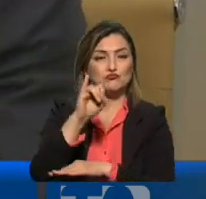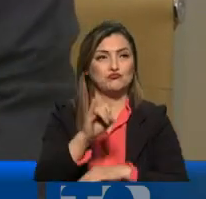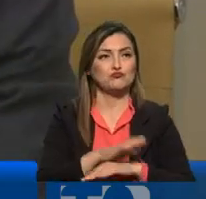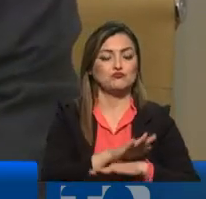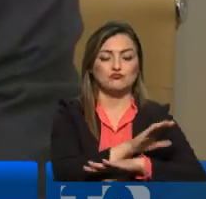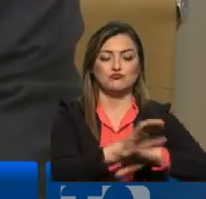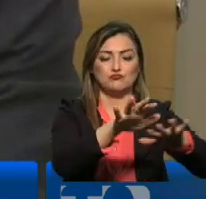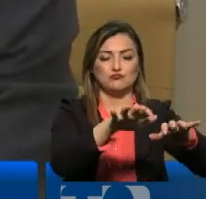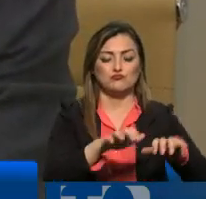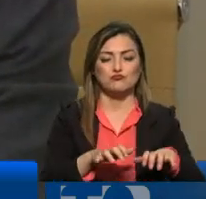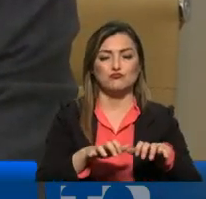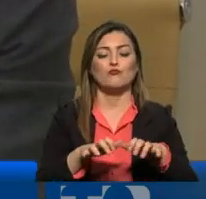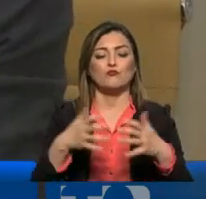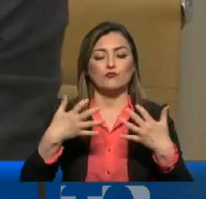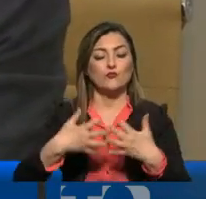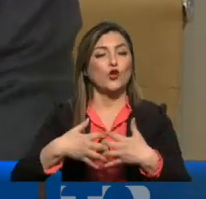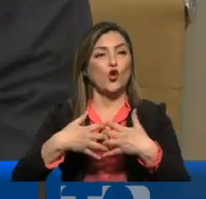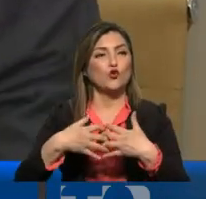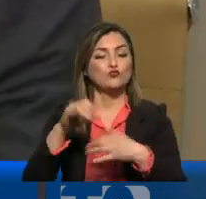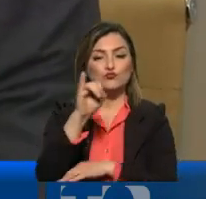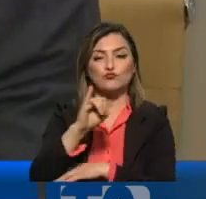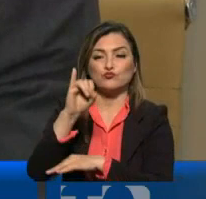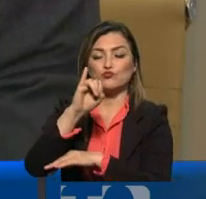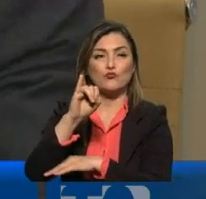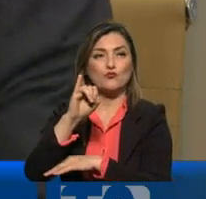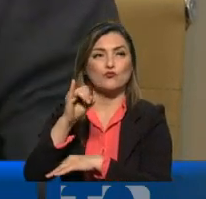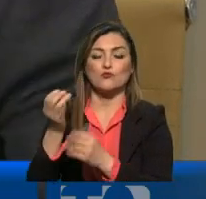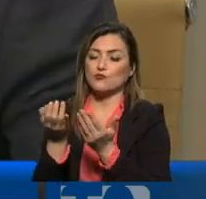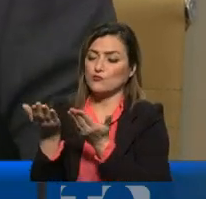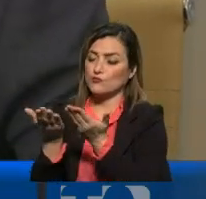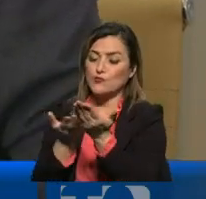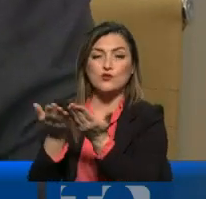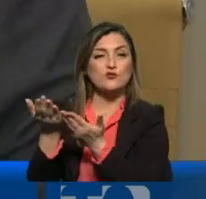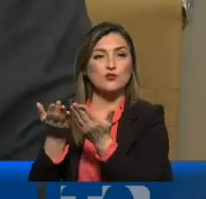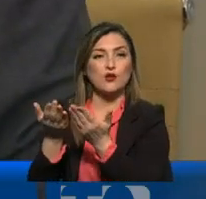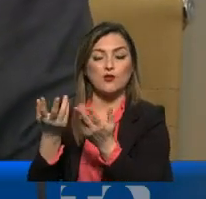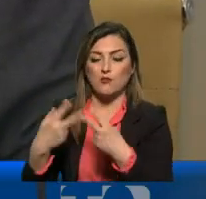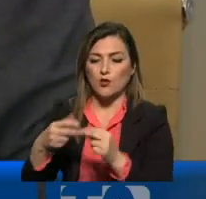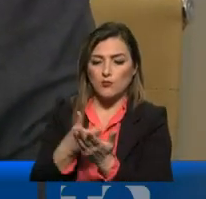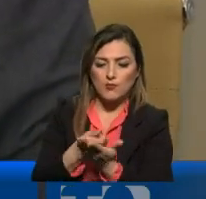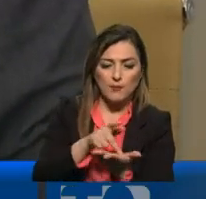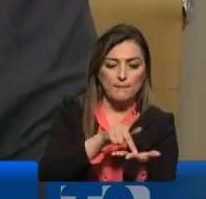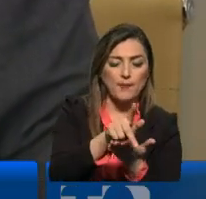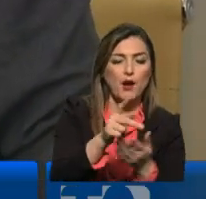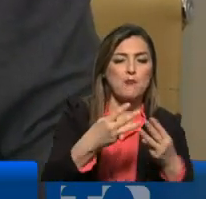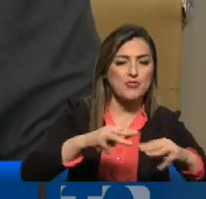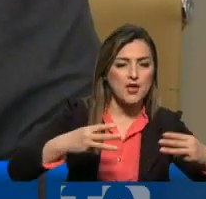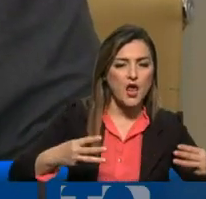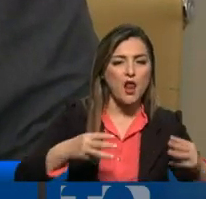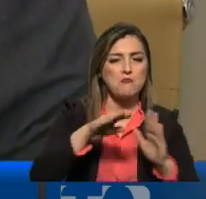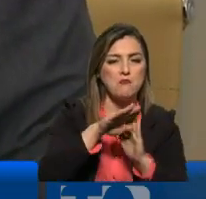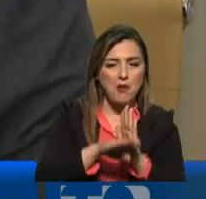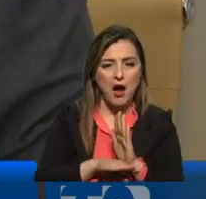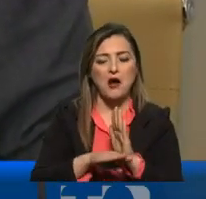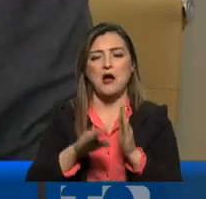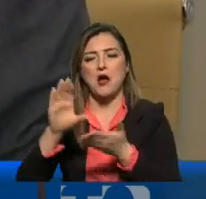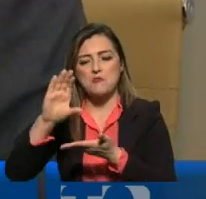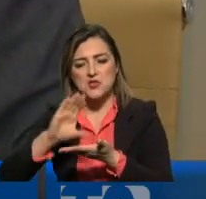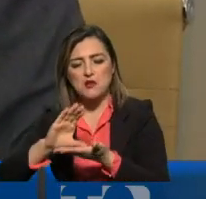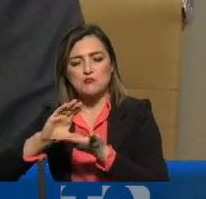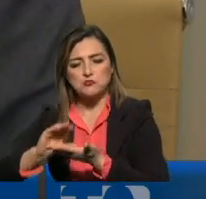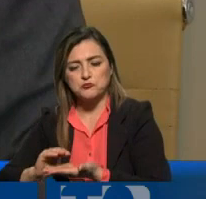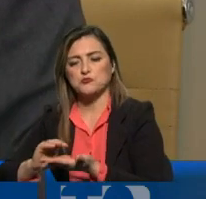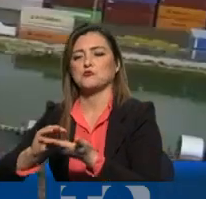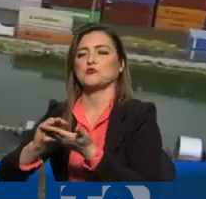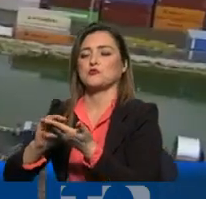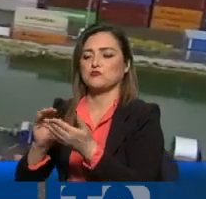agricultura, agroindustria, industria y servicios, reducciones de importantes de costos en materias primas, bienes de capital e